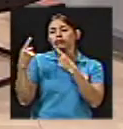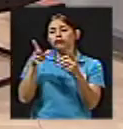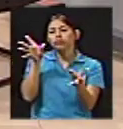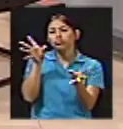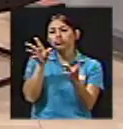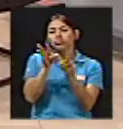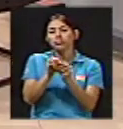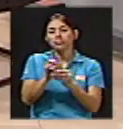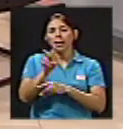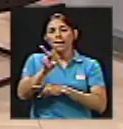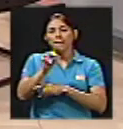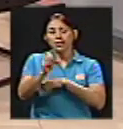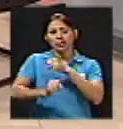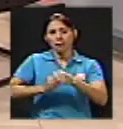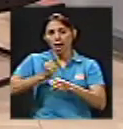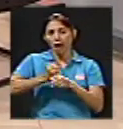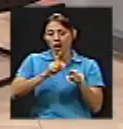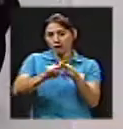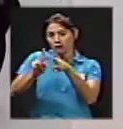distintas tareas,